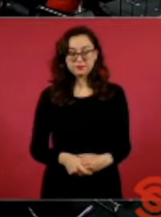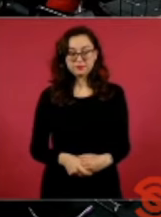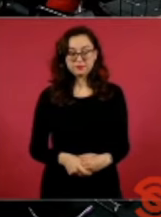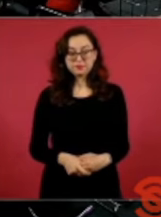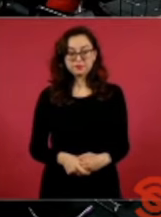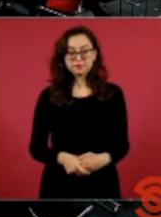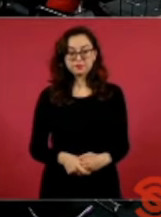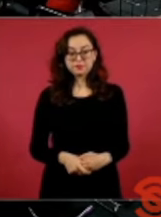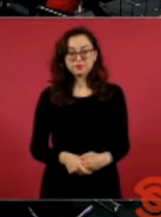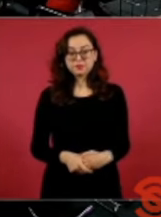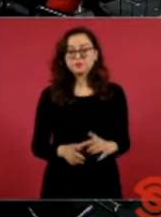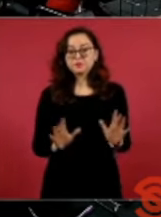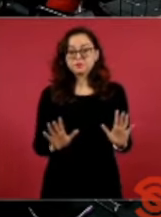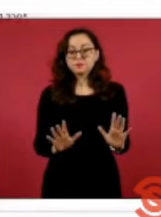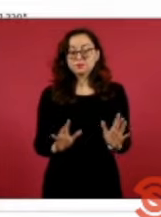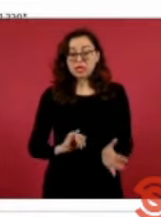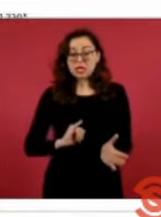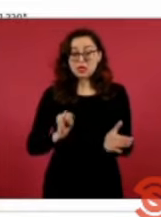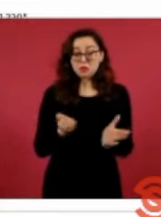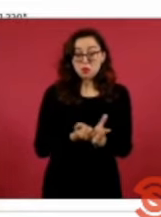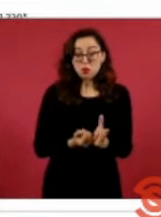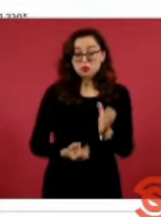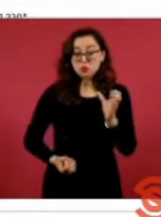Sin nuevos impuestos.